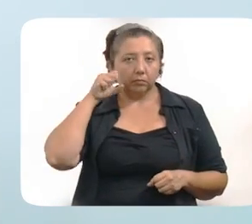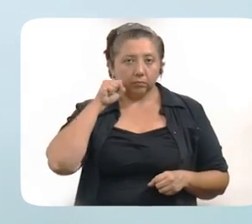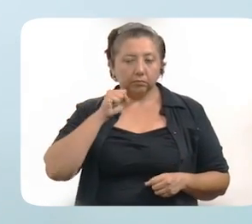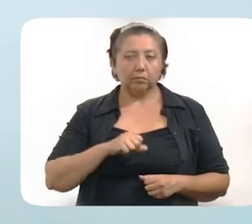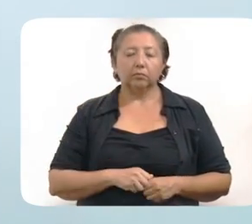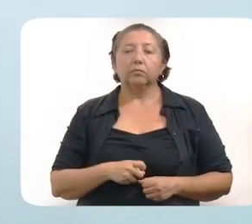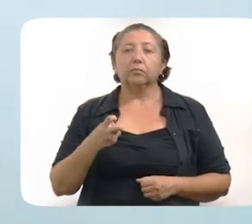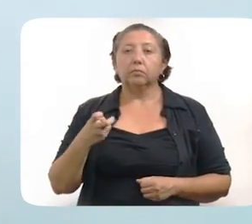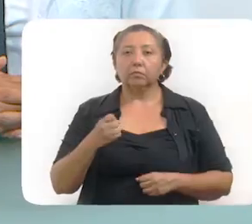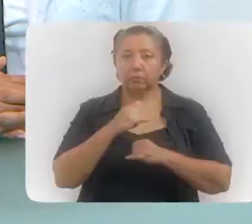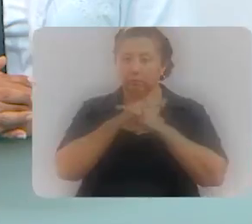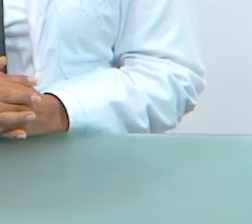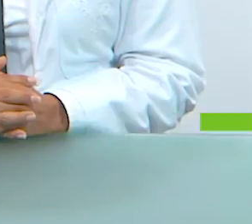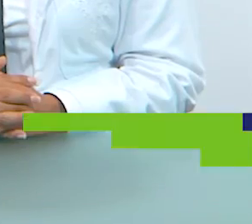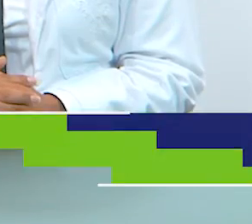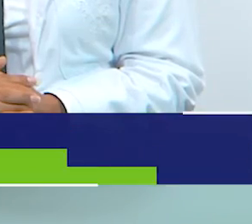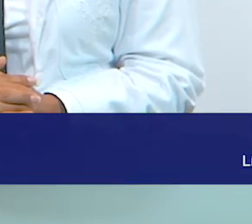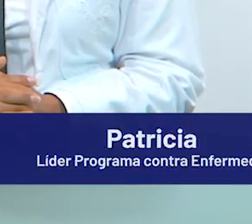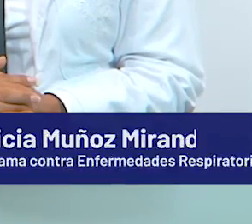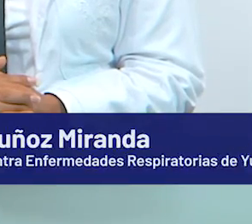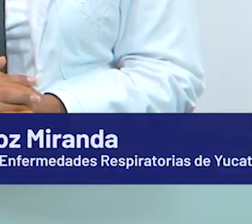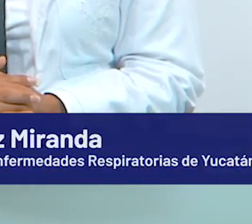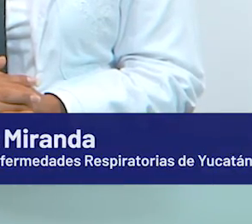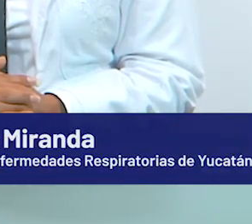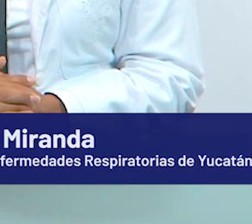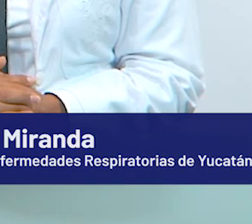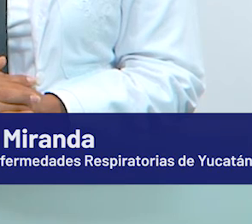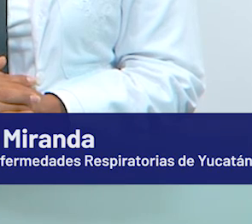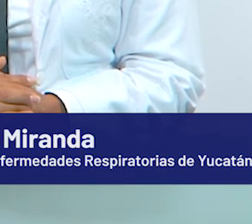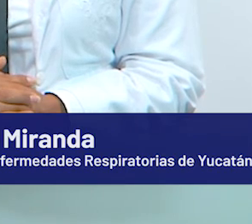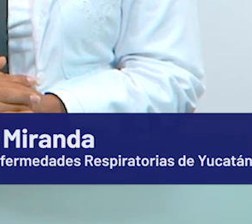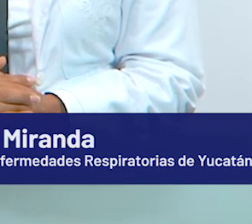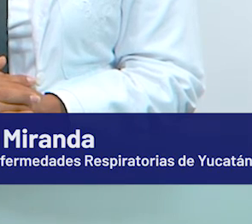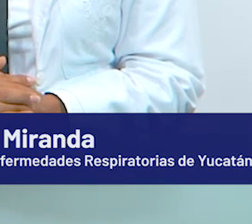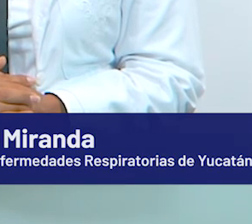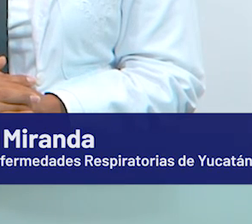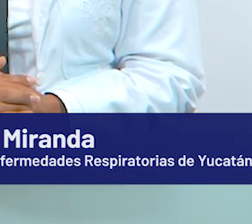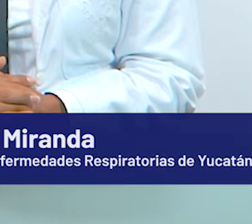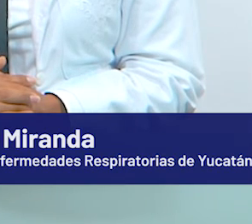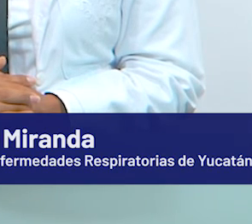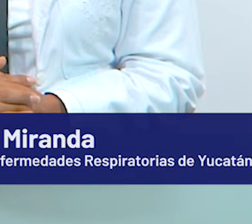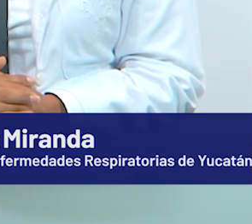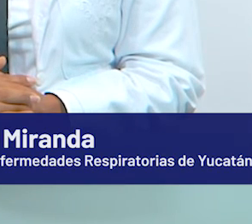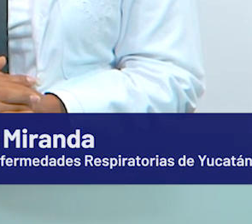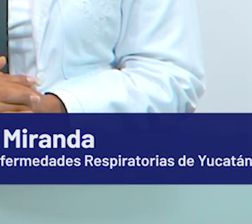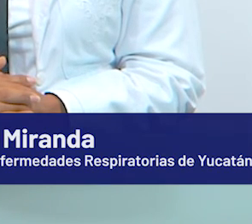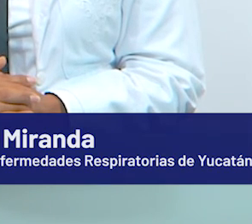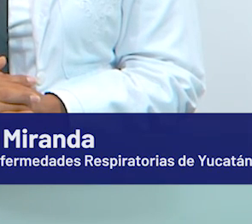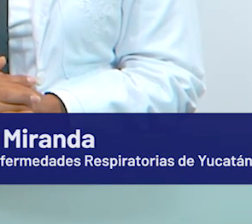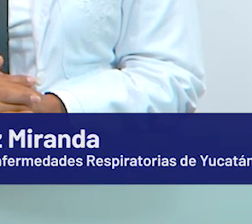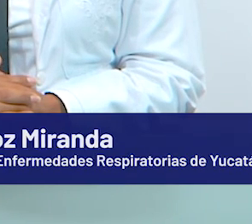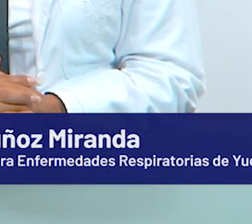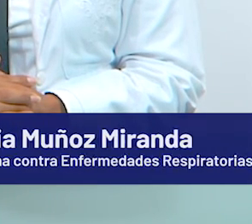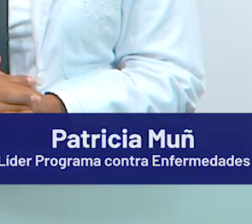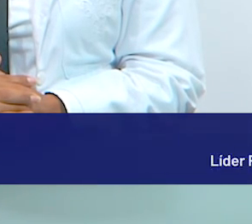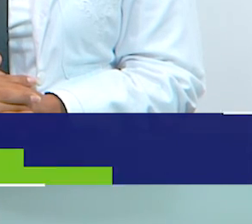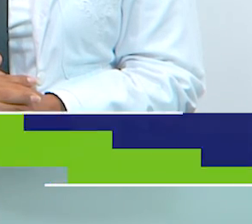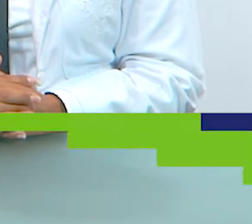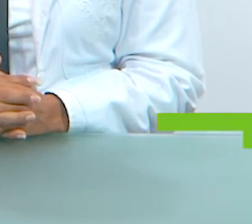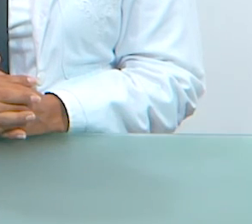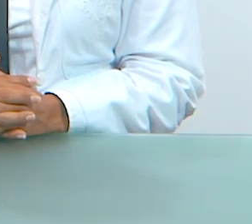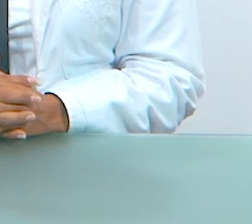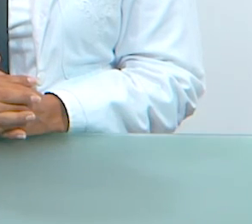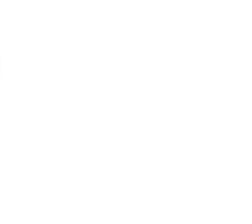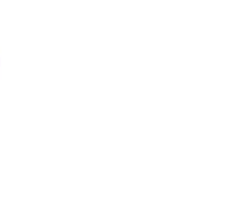este es el informe por el día de hoy doctora gracias doctora estaremos informando está esta información todos los días por este medio muchas